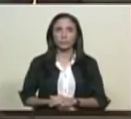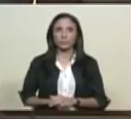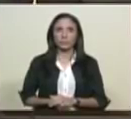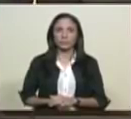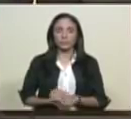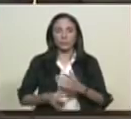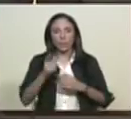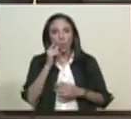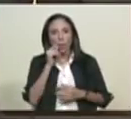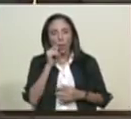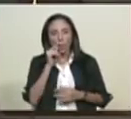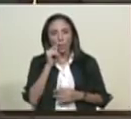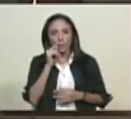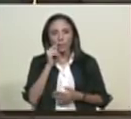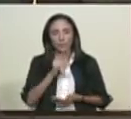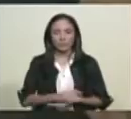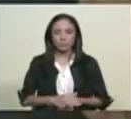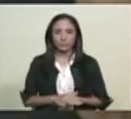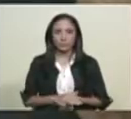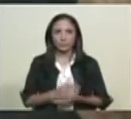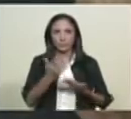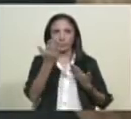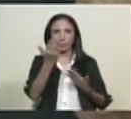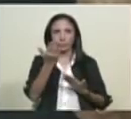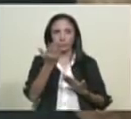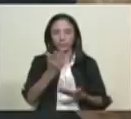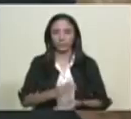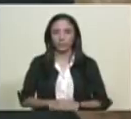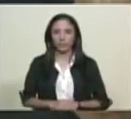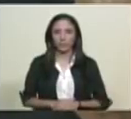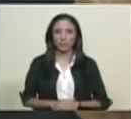Germán Escarrá, presidente